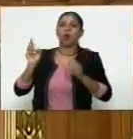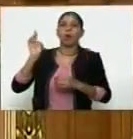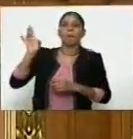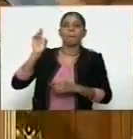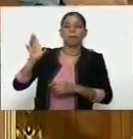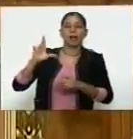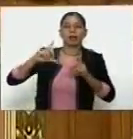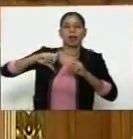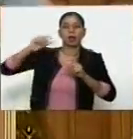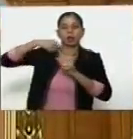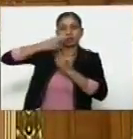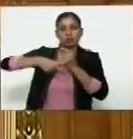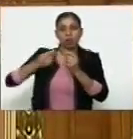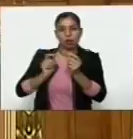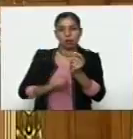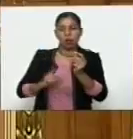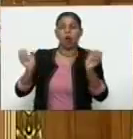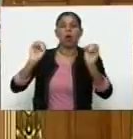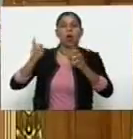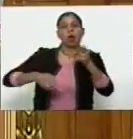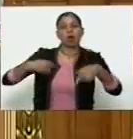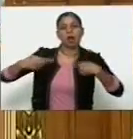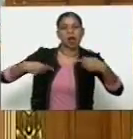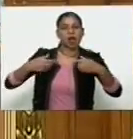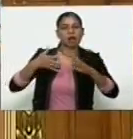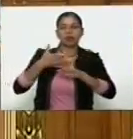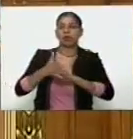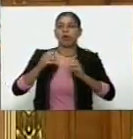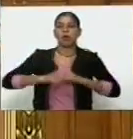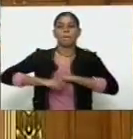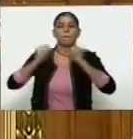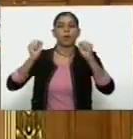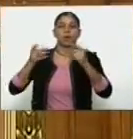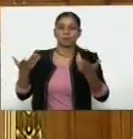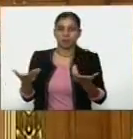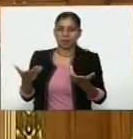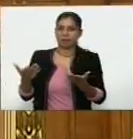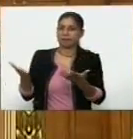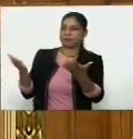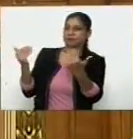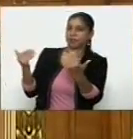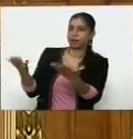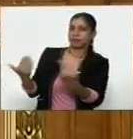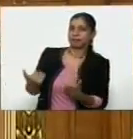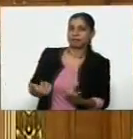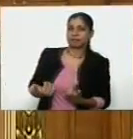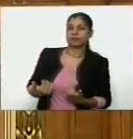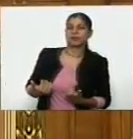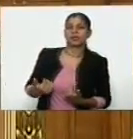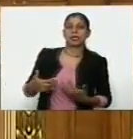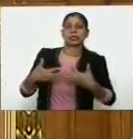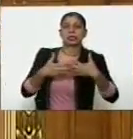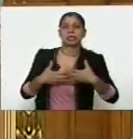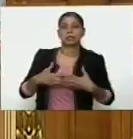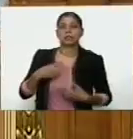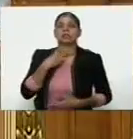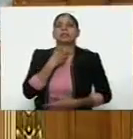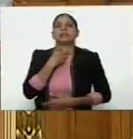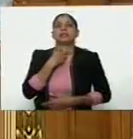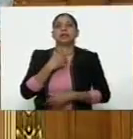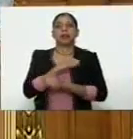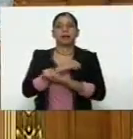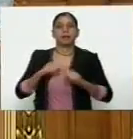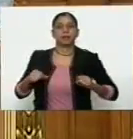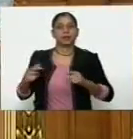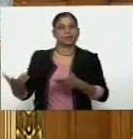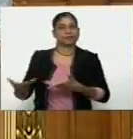cambures, en carros, en bombas atómicas, etcétera, etcétera, no tienen capacidad para resolver esa